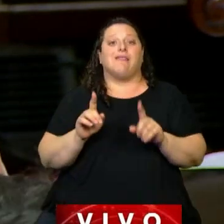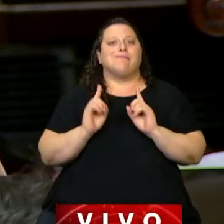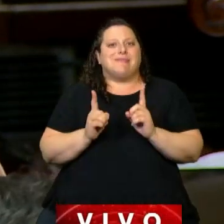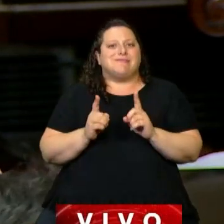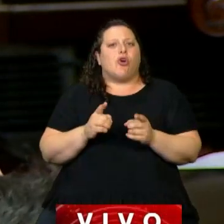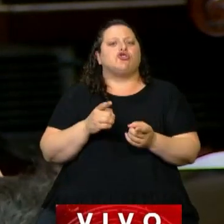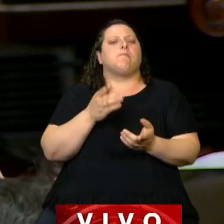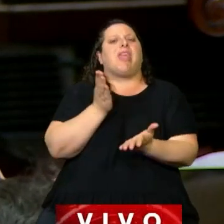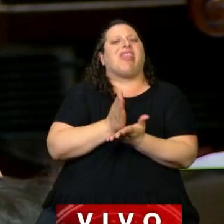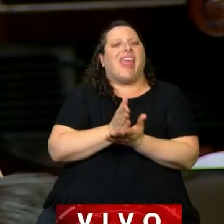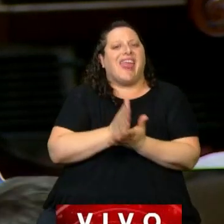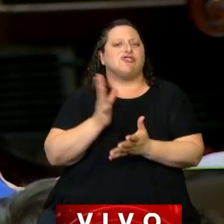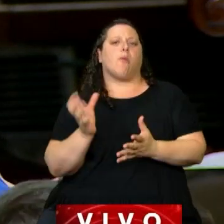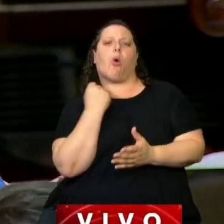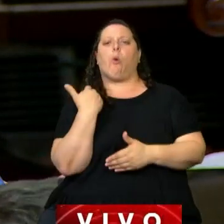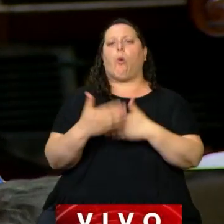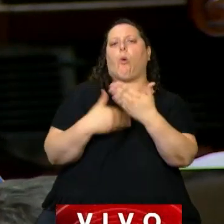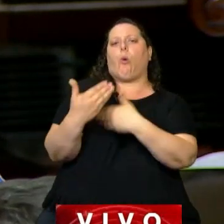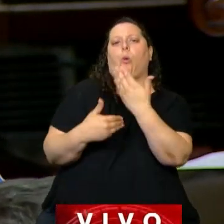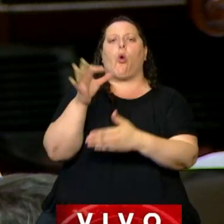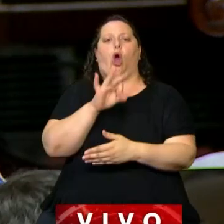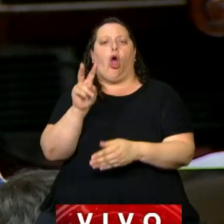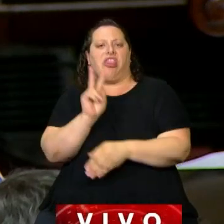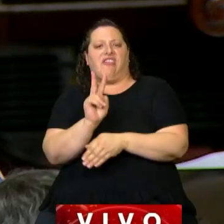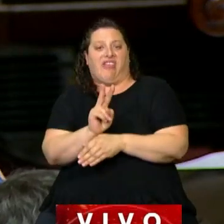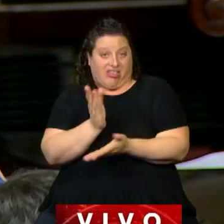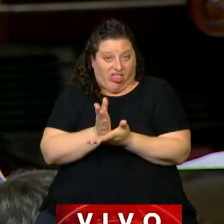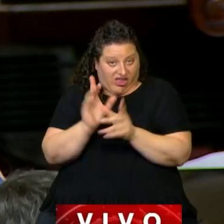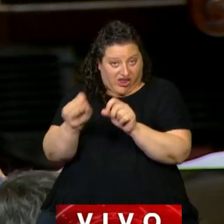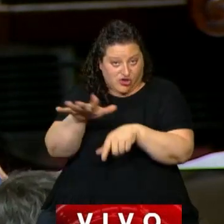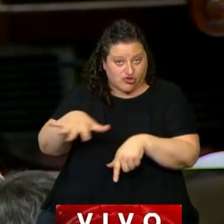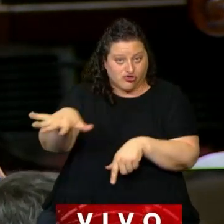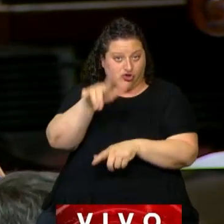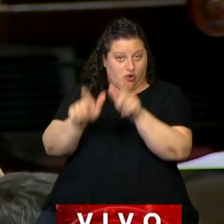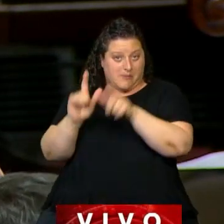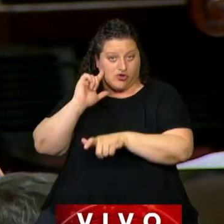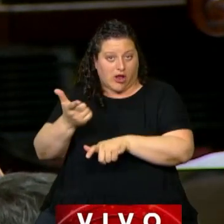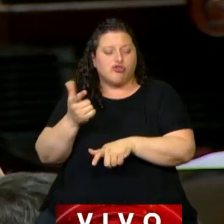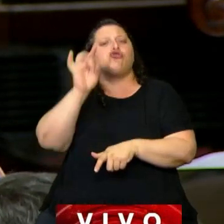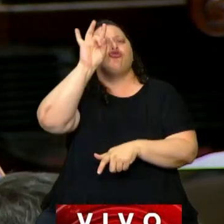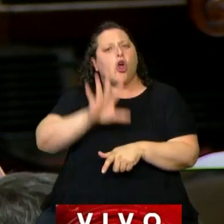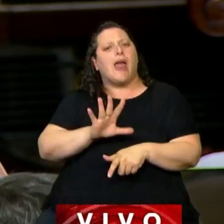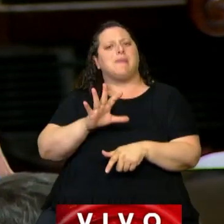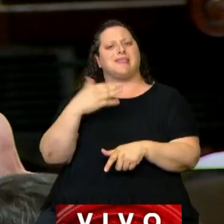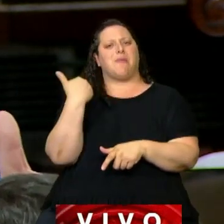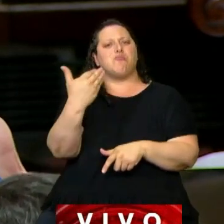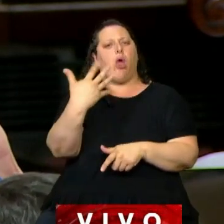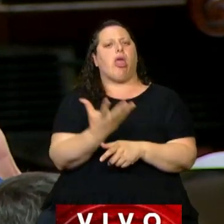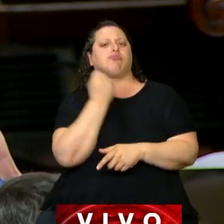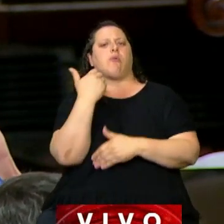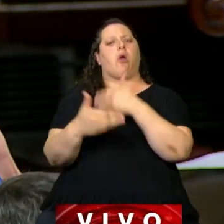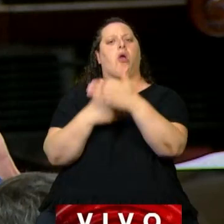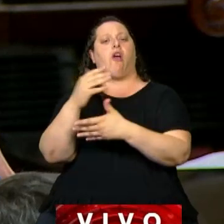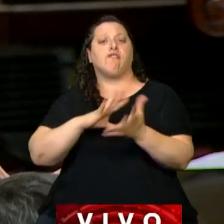o defendidos, los derechos de las personas sordas, solamente pueden ser ejercidos por la